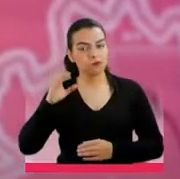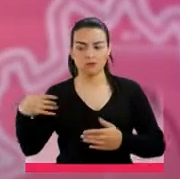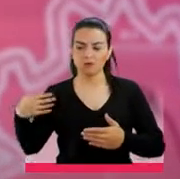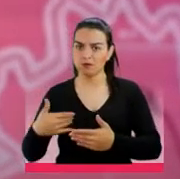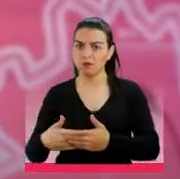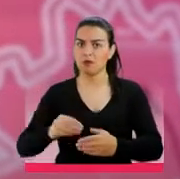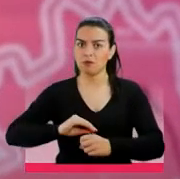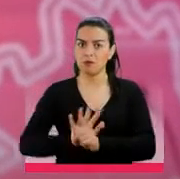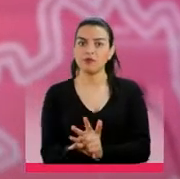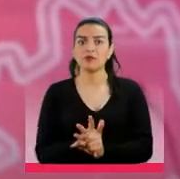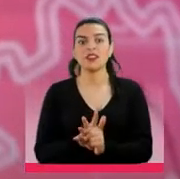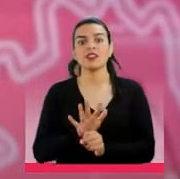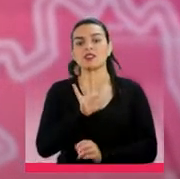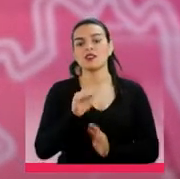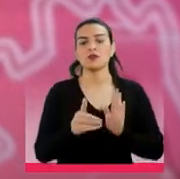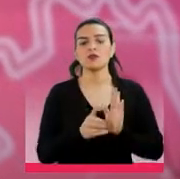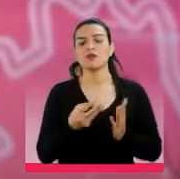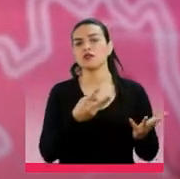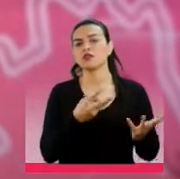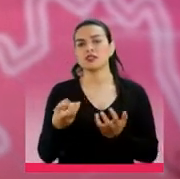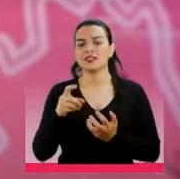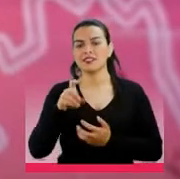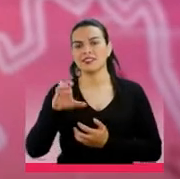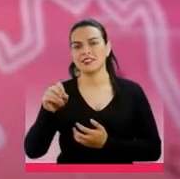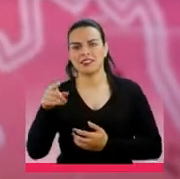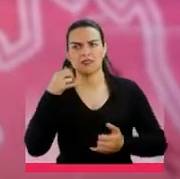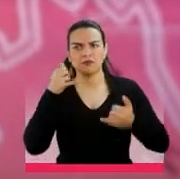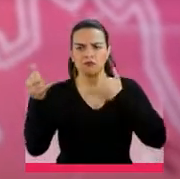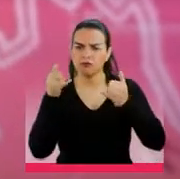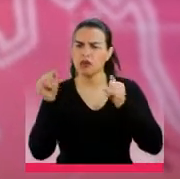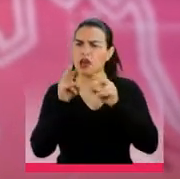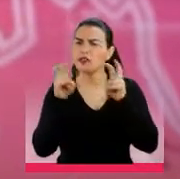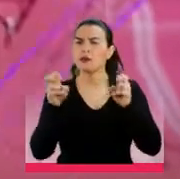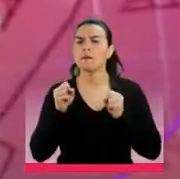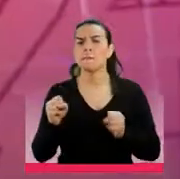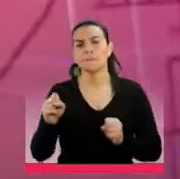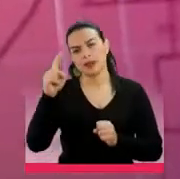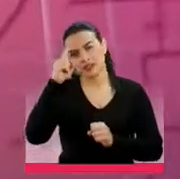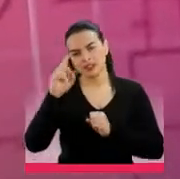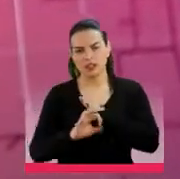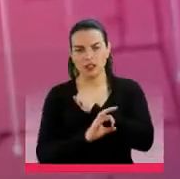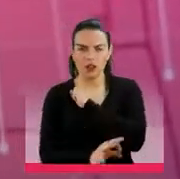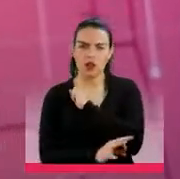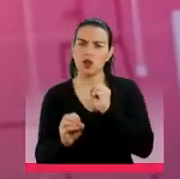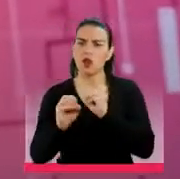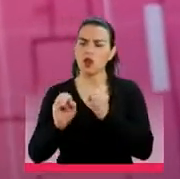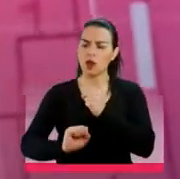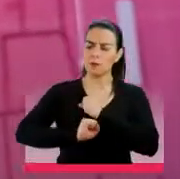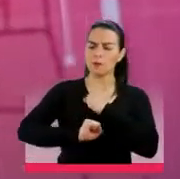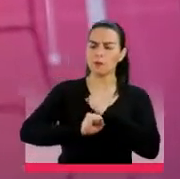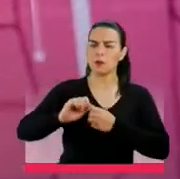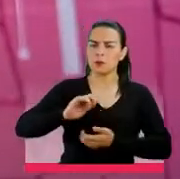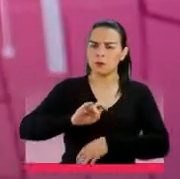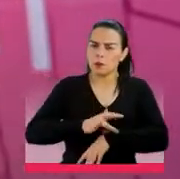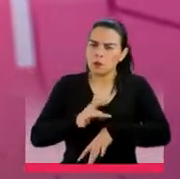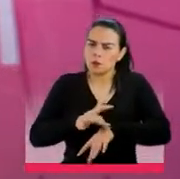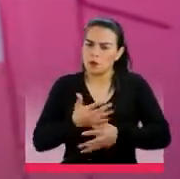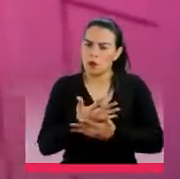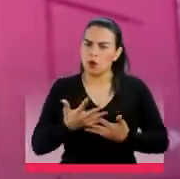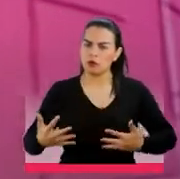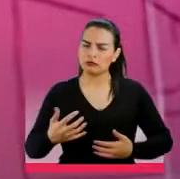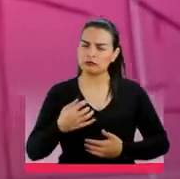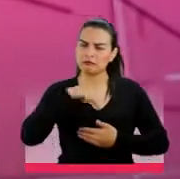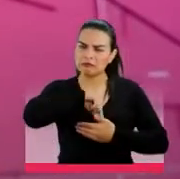5.888 llamadas telefónicas relacionadas con temas psicológicos o de soporte emocional, entre otros. La alcaldesa Claudia López aseguró que